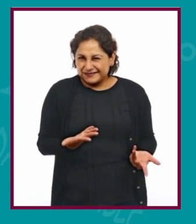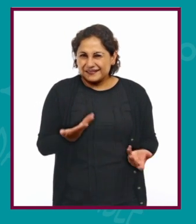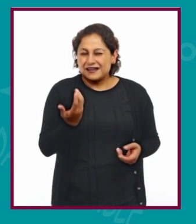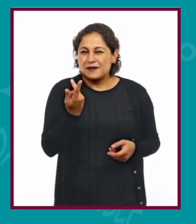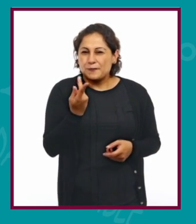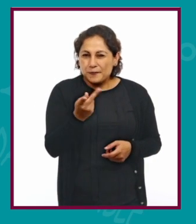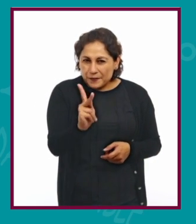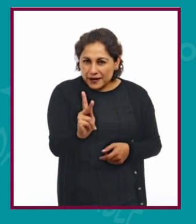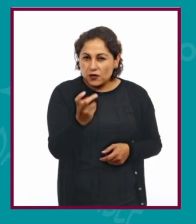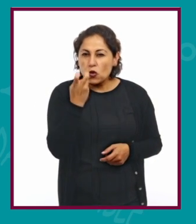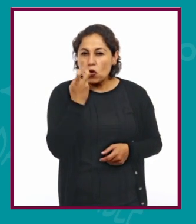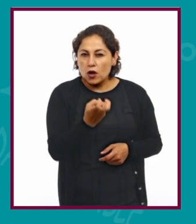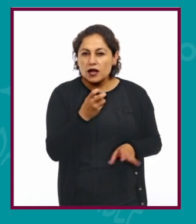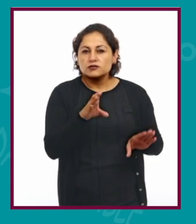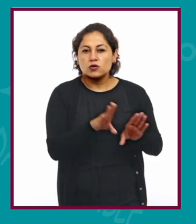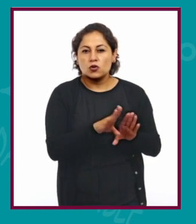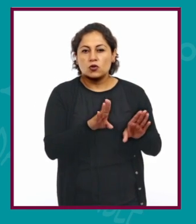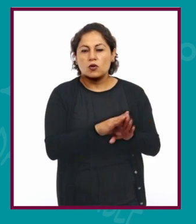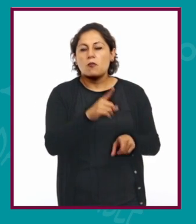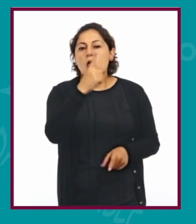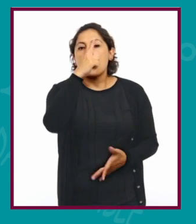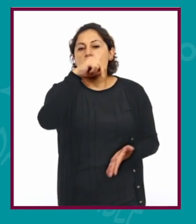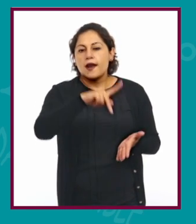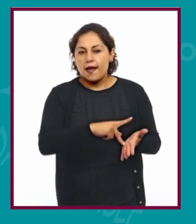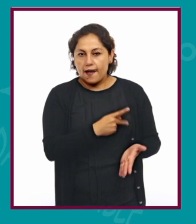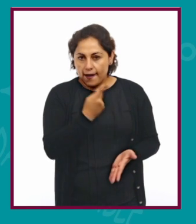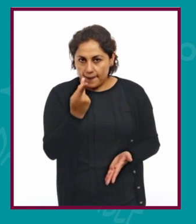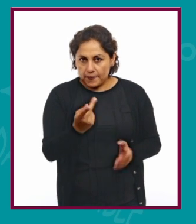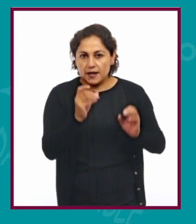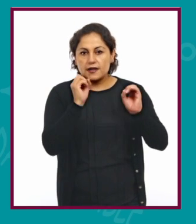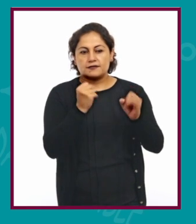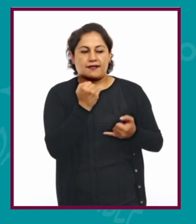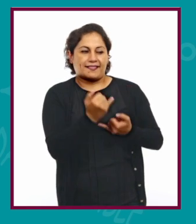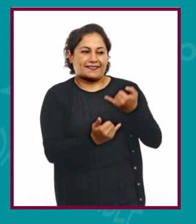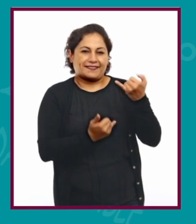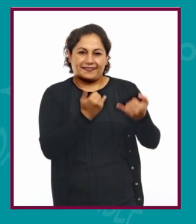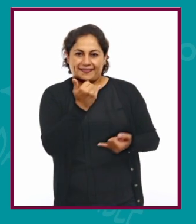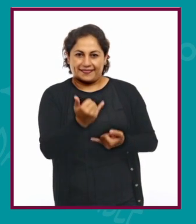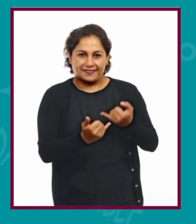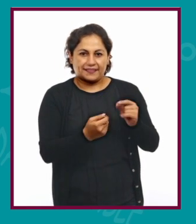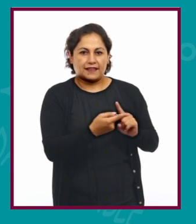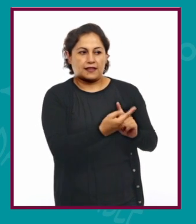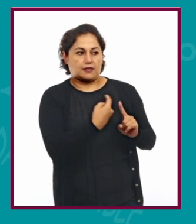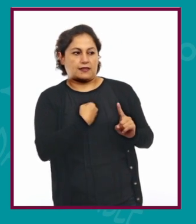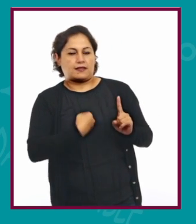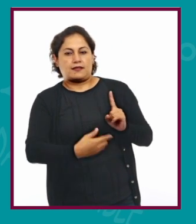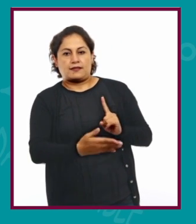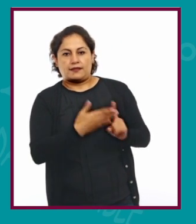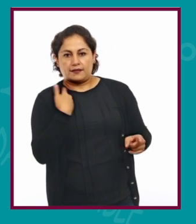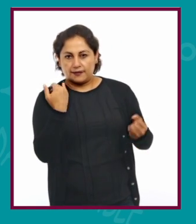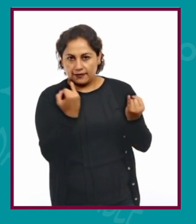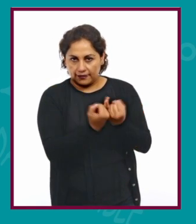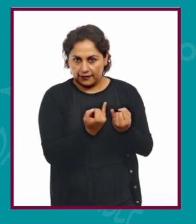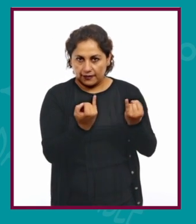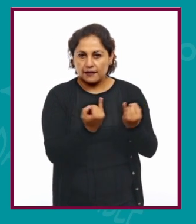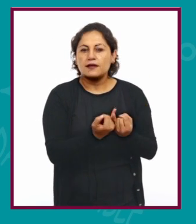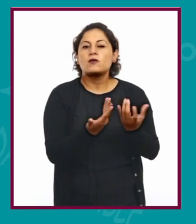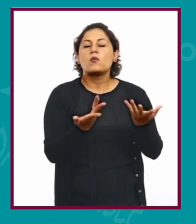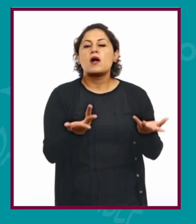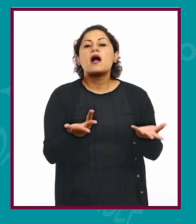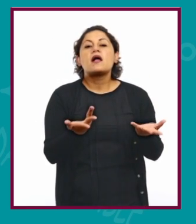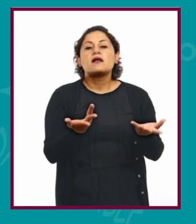que es, si se hace de una manera, digamos, que solamente sucede una vez o que tiene un tono juguetón o que sabes que te puede responder o es el